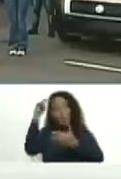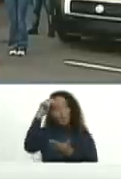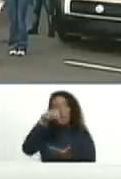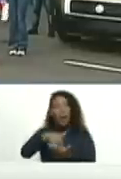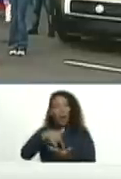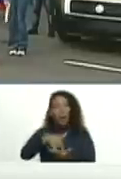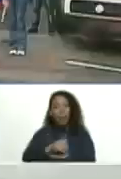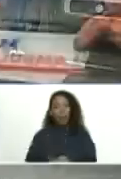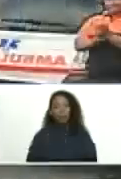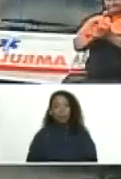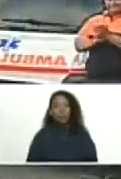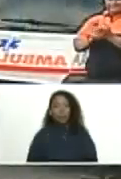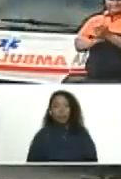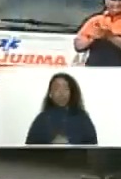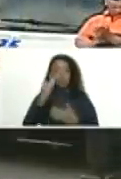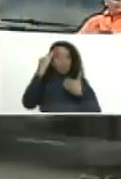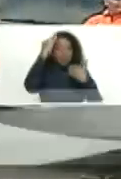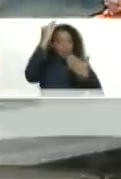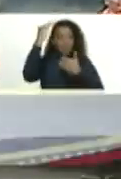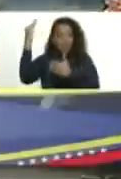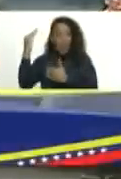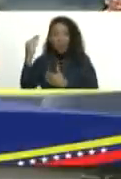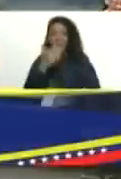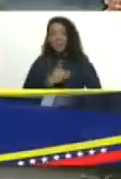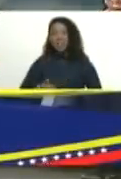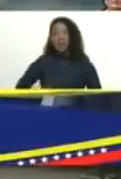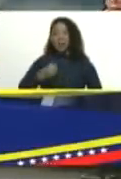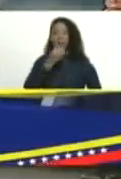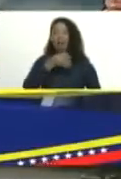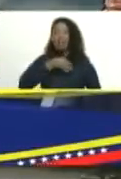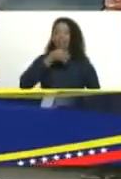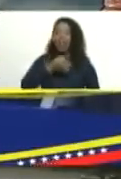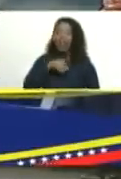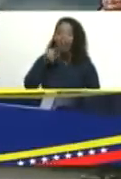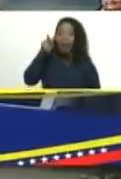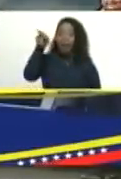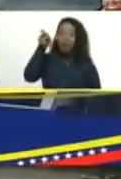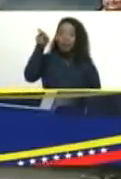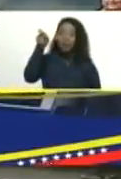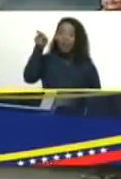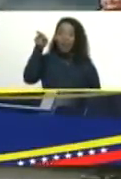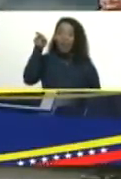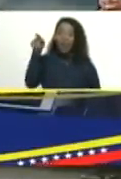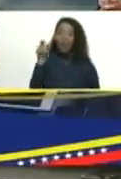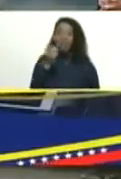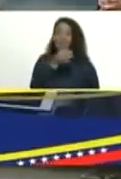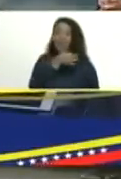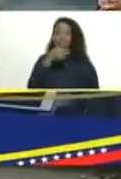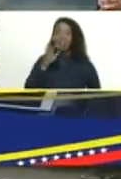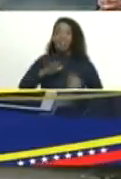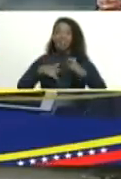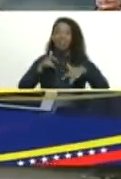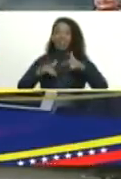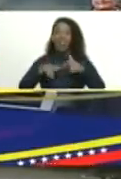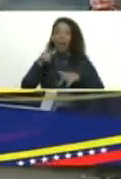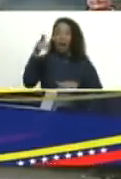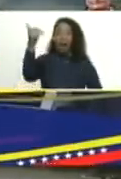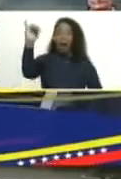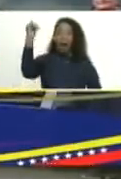Bueno, presidente, buenas tardes allá en ese maravilloso acto que usted tiene para